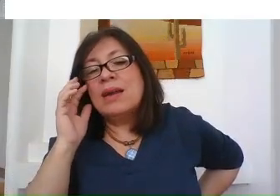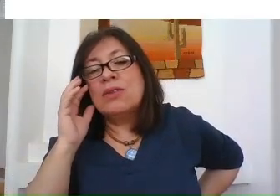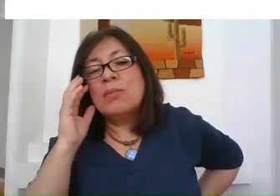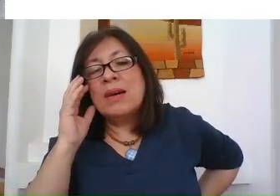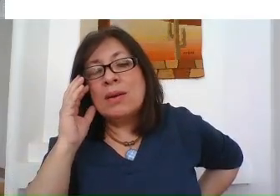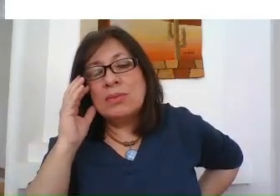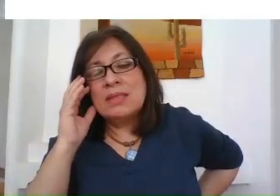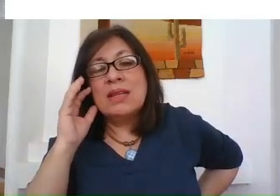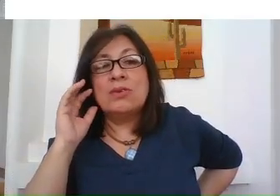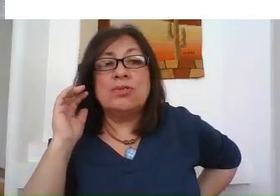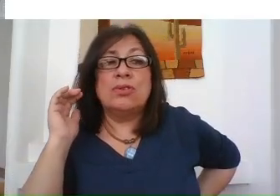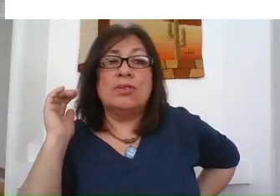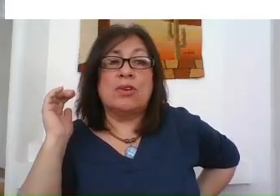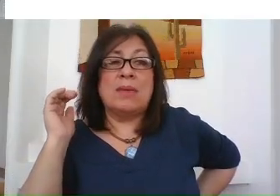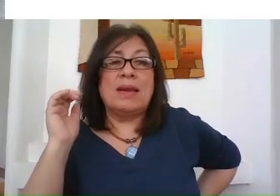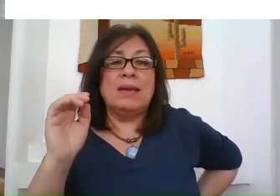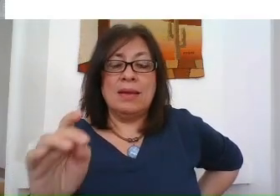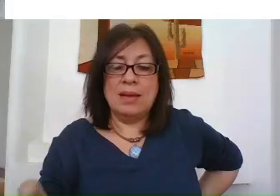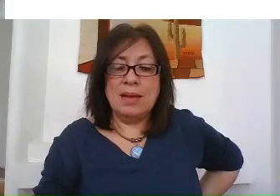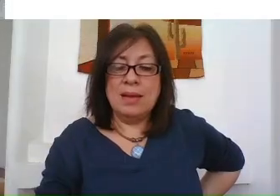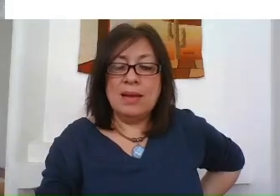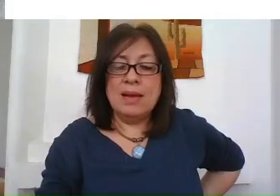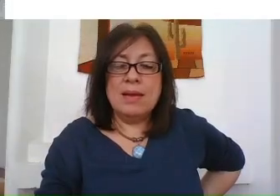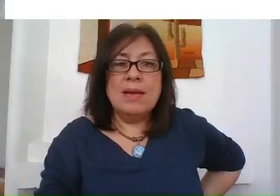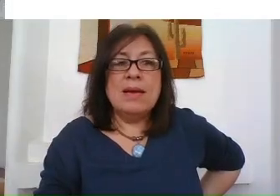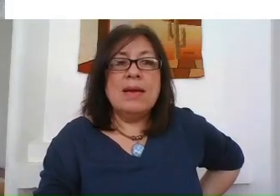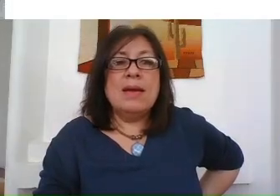va a retomar a un desarrollo normal.